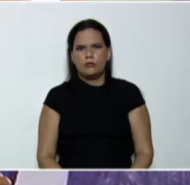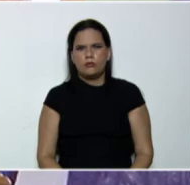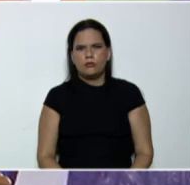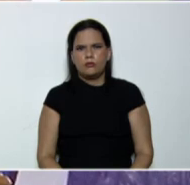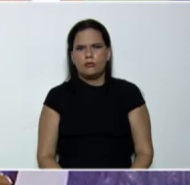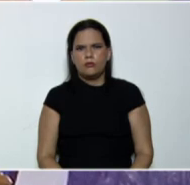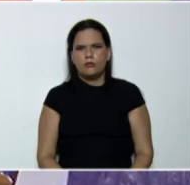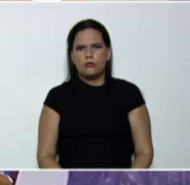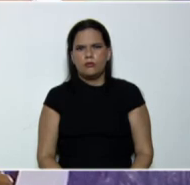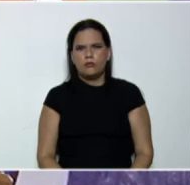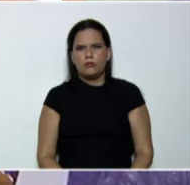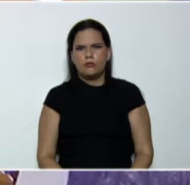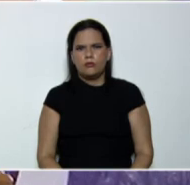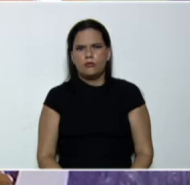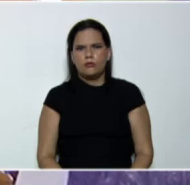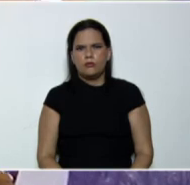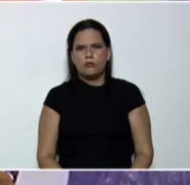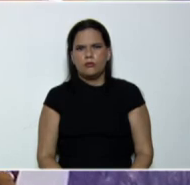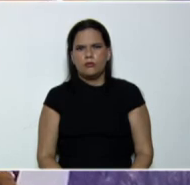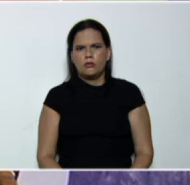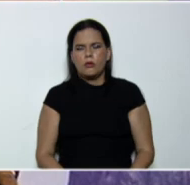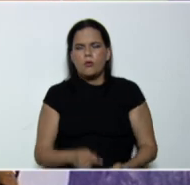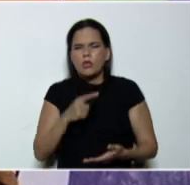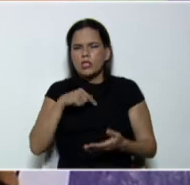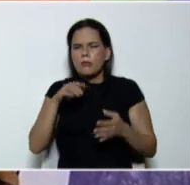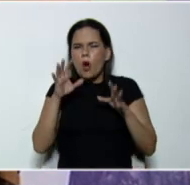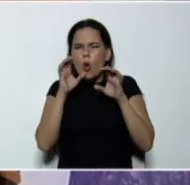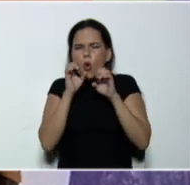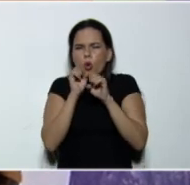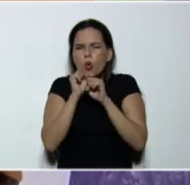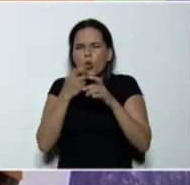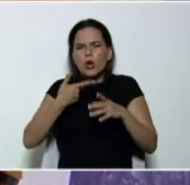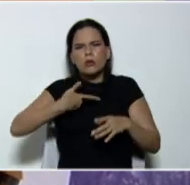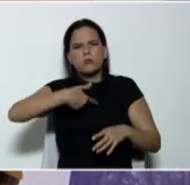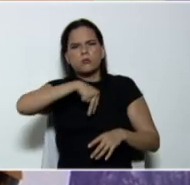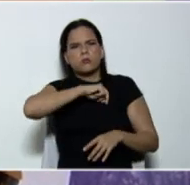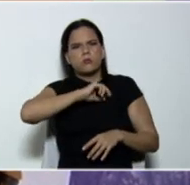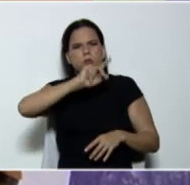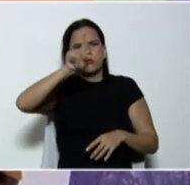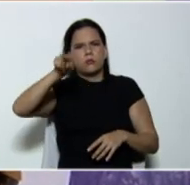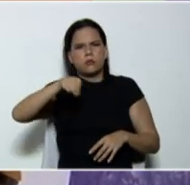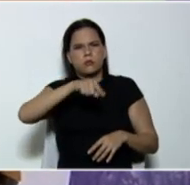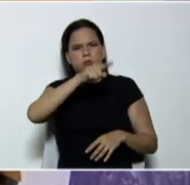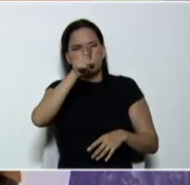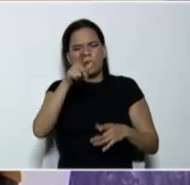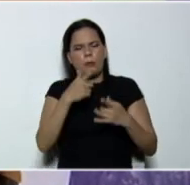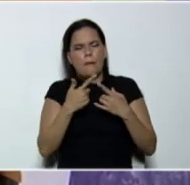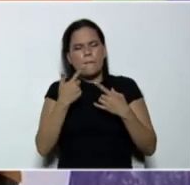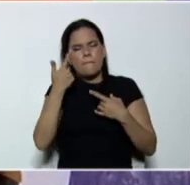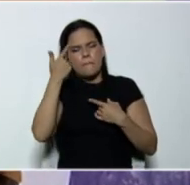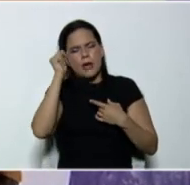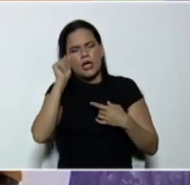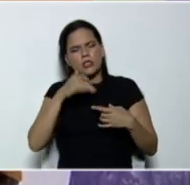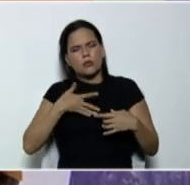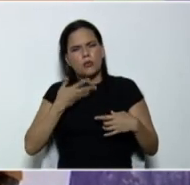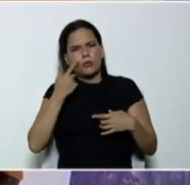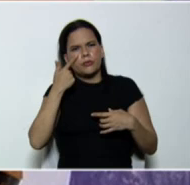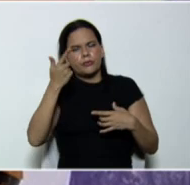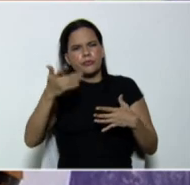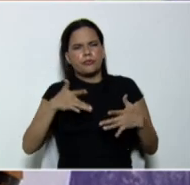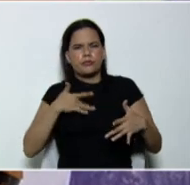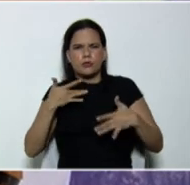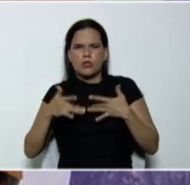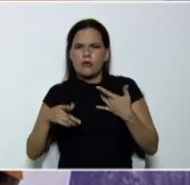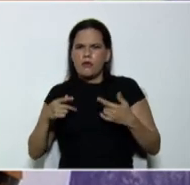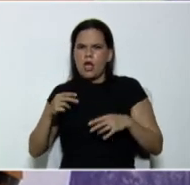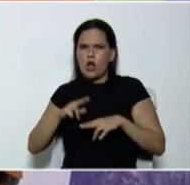Vamos a marcar un poco más nuestra circunferencia para que se pueda observar con mayor claridad. Estas actividades a las niñas y a los